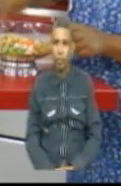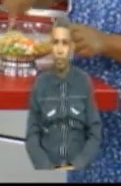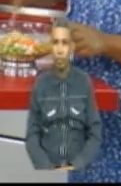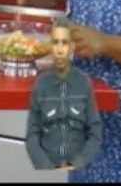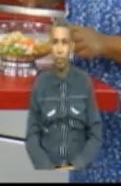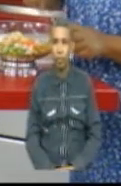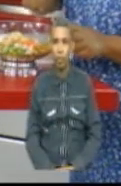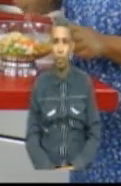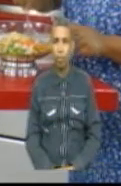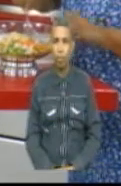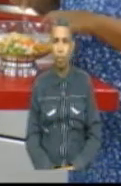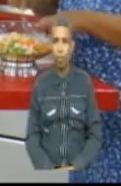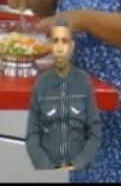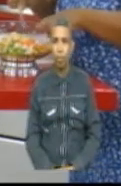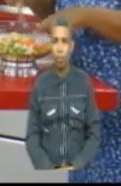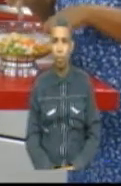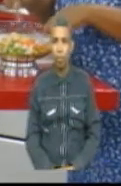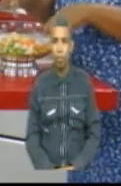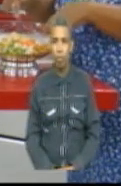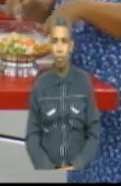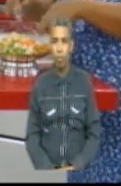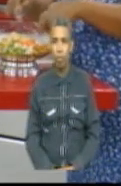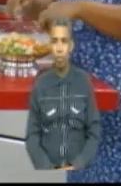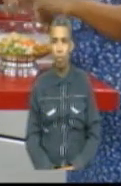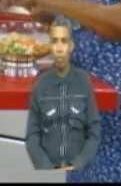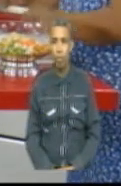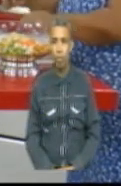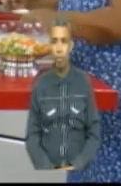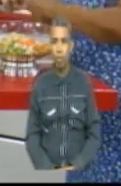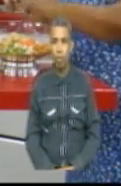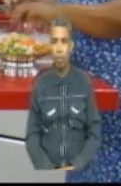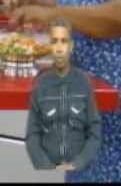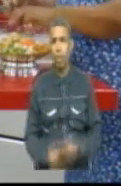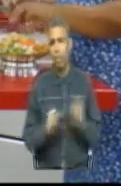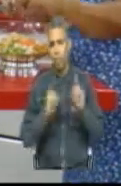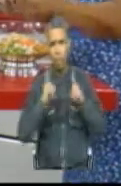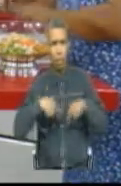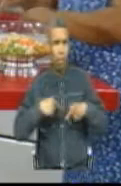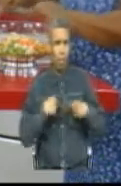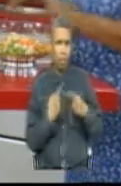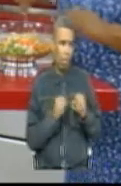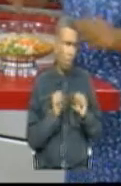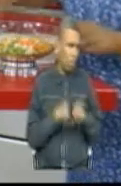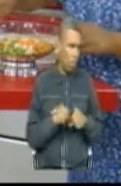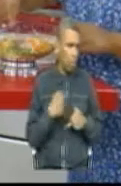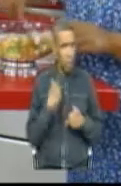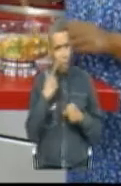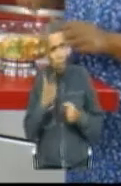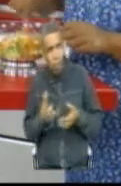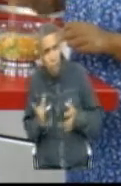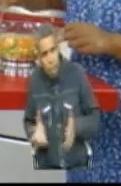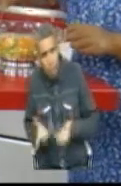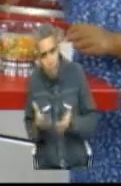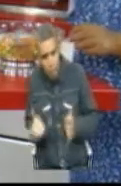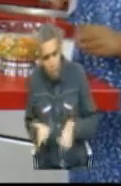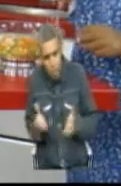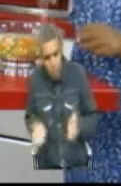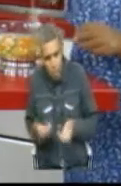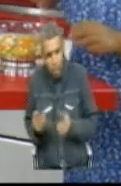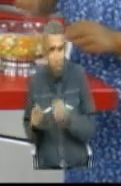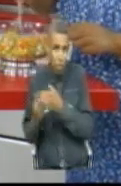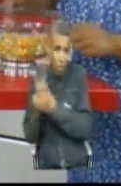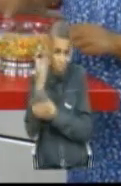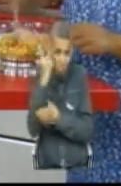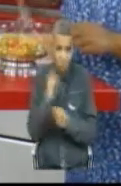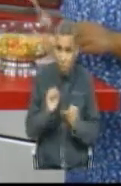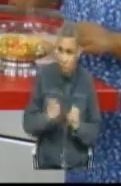porque yo voy a manejar es un estilo de montaje igual que le puede agregar verduras y en el montaje lo voy a dejar por separado pero al